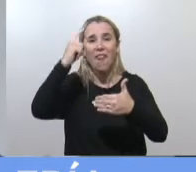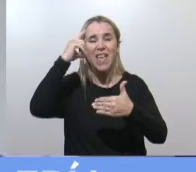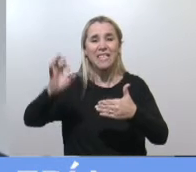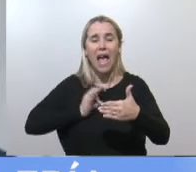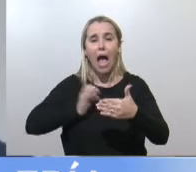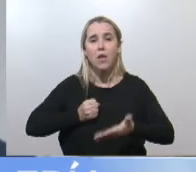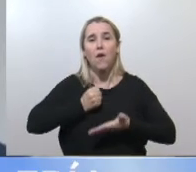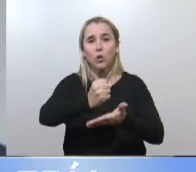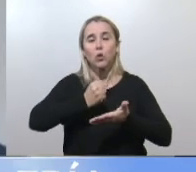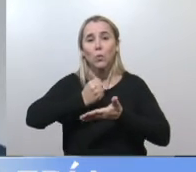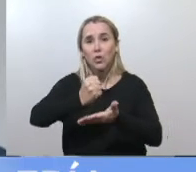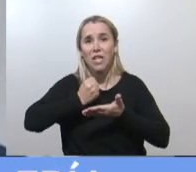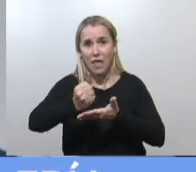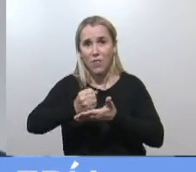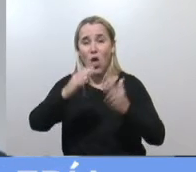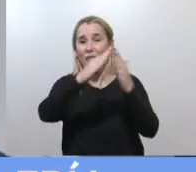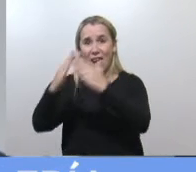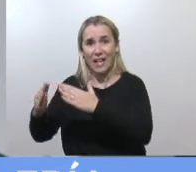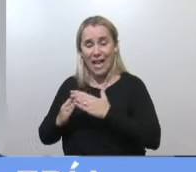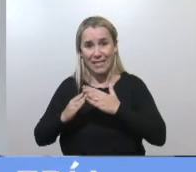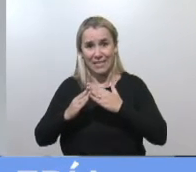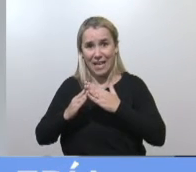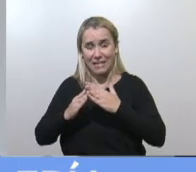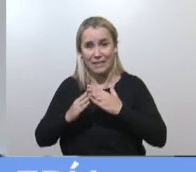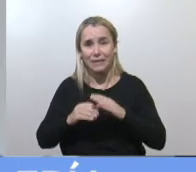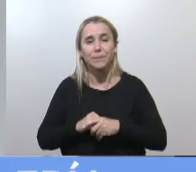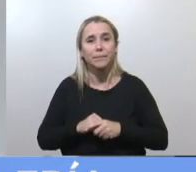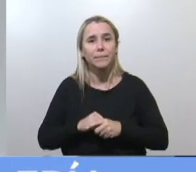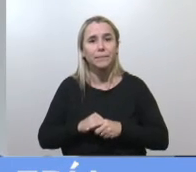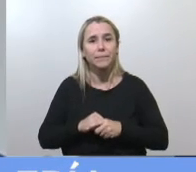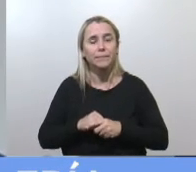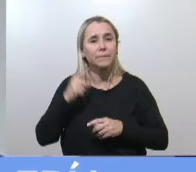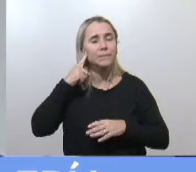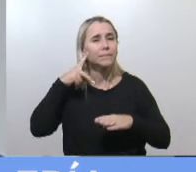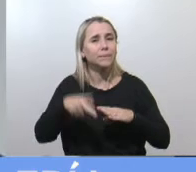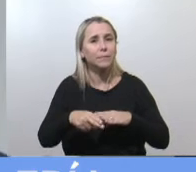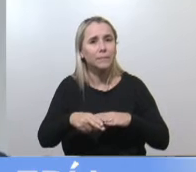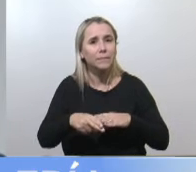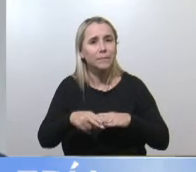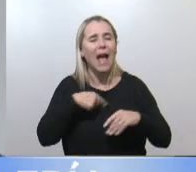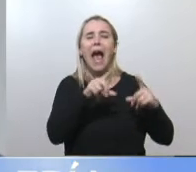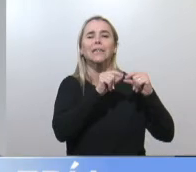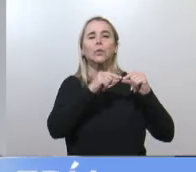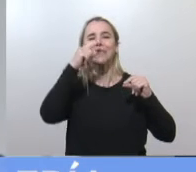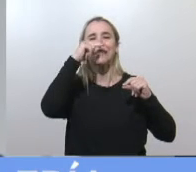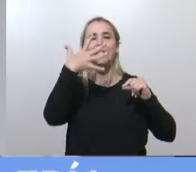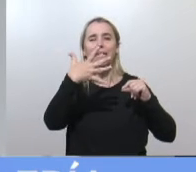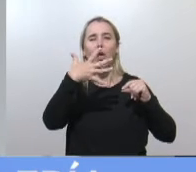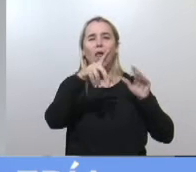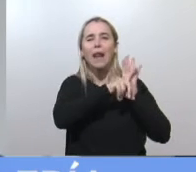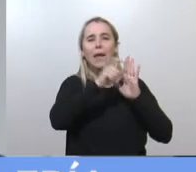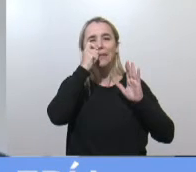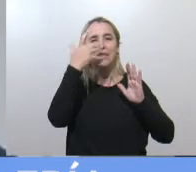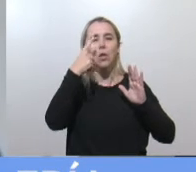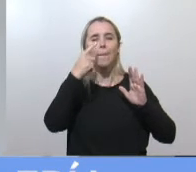para Subsidios de Consumos Residenciales de Gas, creados por el artículo 75 de la Ley